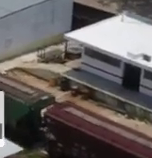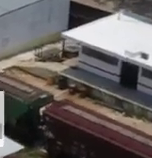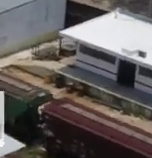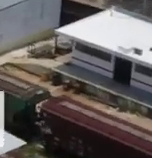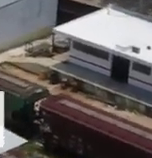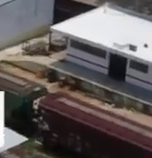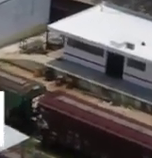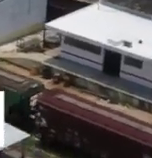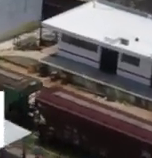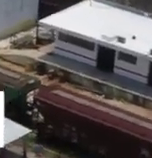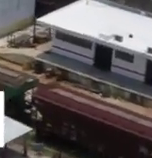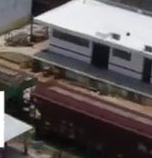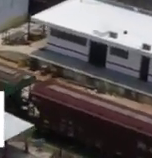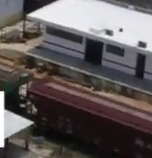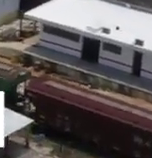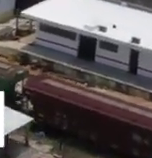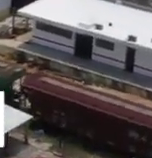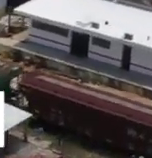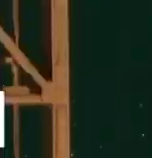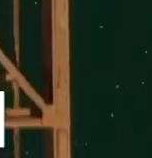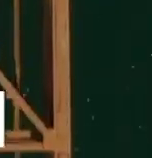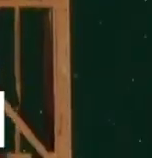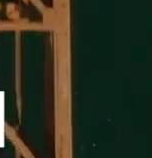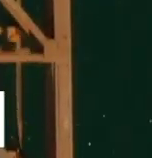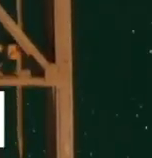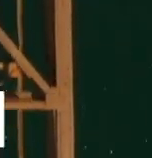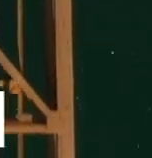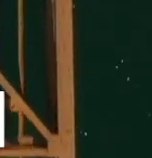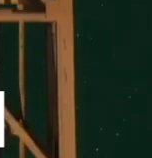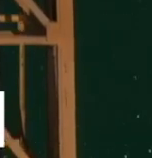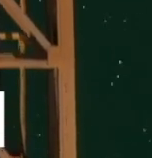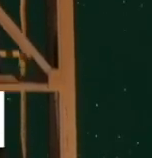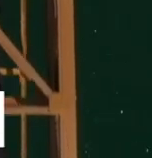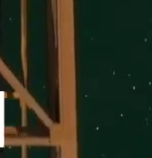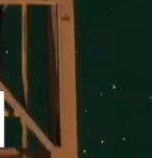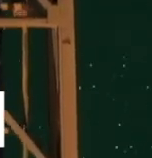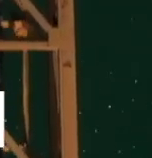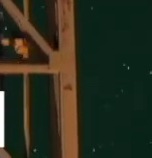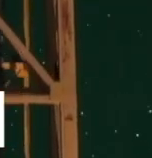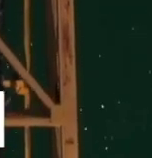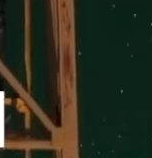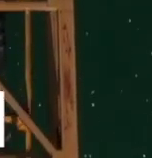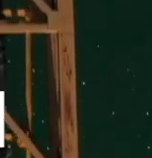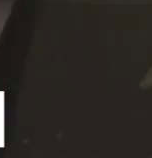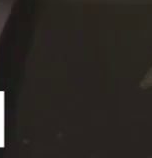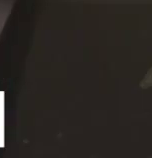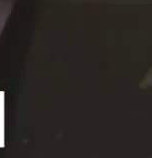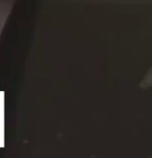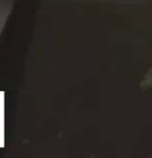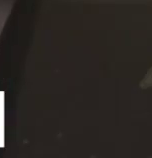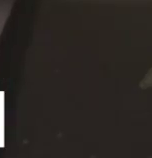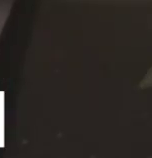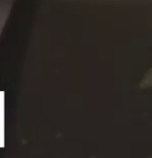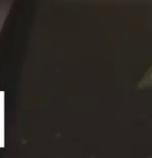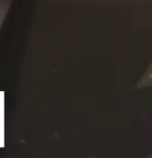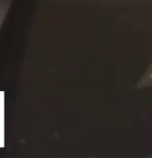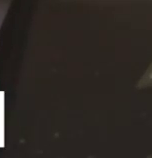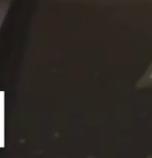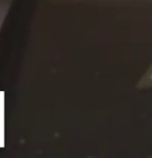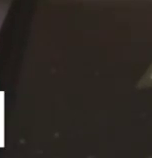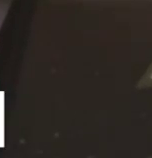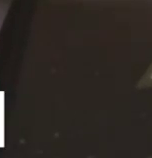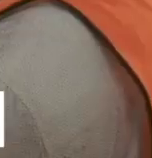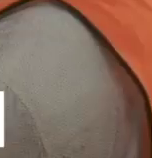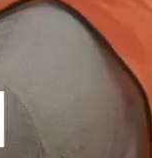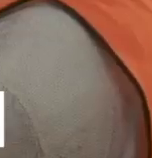a órganos de la Administración Pública Federal a otorgar la autorización provisional a la presentación y/u obtención de